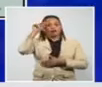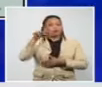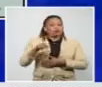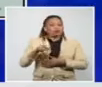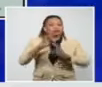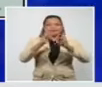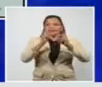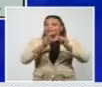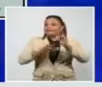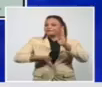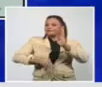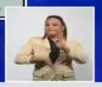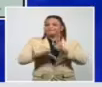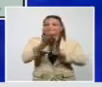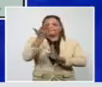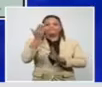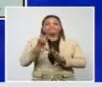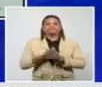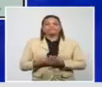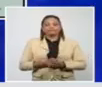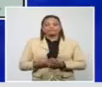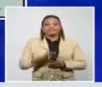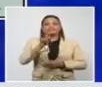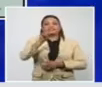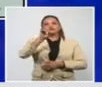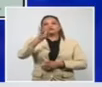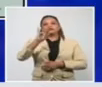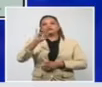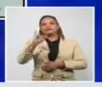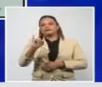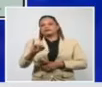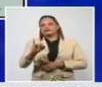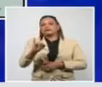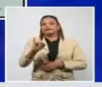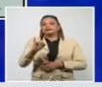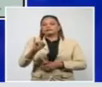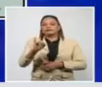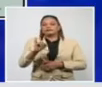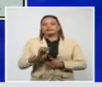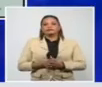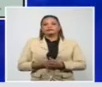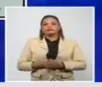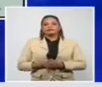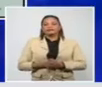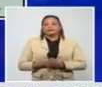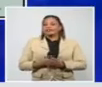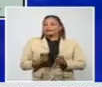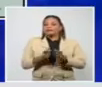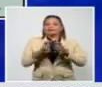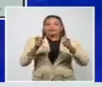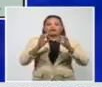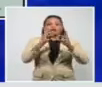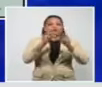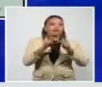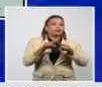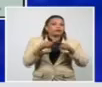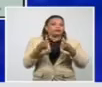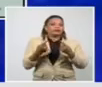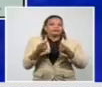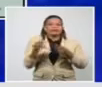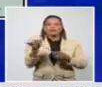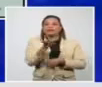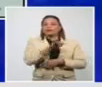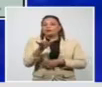muy elevada de casos confirmados, 196. El grueso, el mayor número de ellos, como también ha